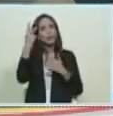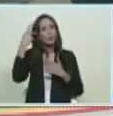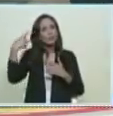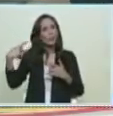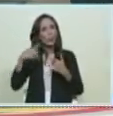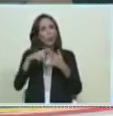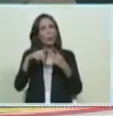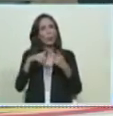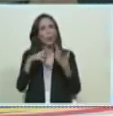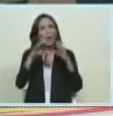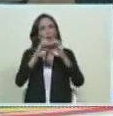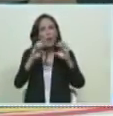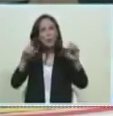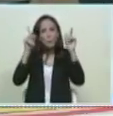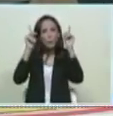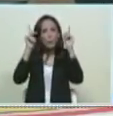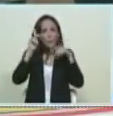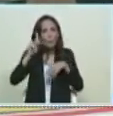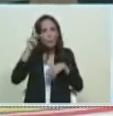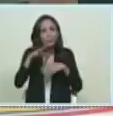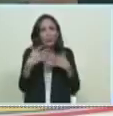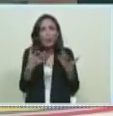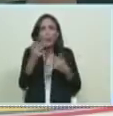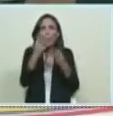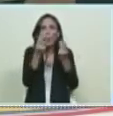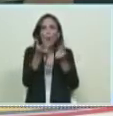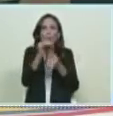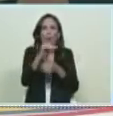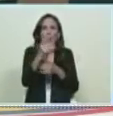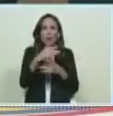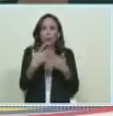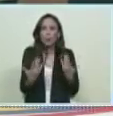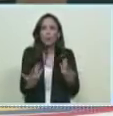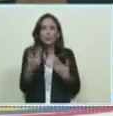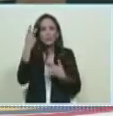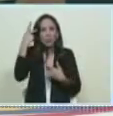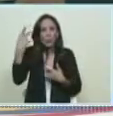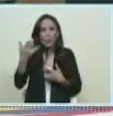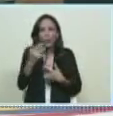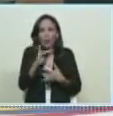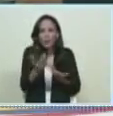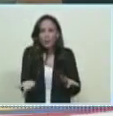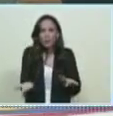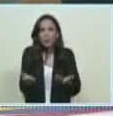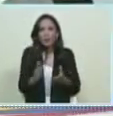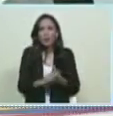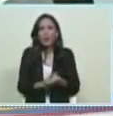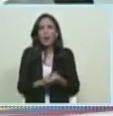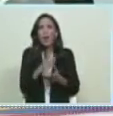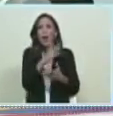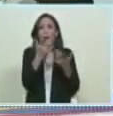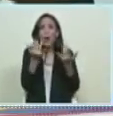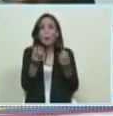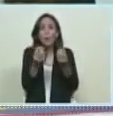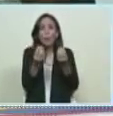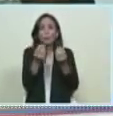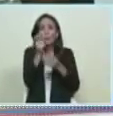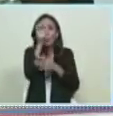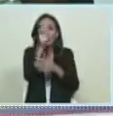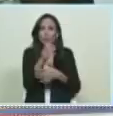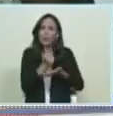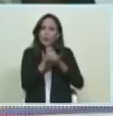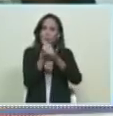¿cuántos psicólogos tenemos entre la juventud? ¿Cuántos psicoterapeutas? ¿Cuánta gente de espíritu